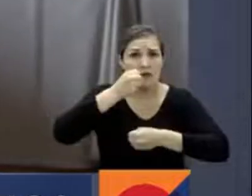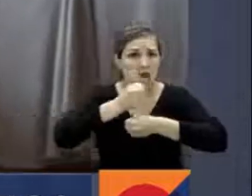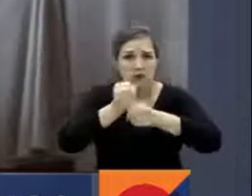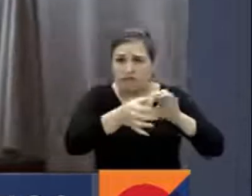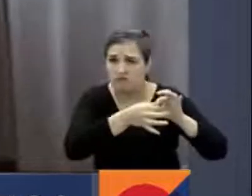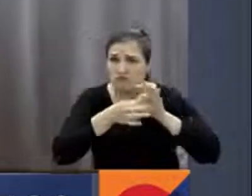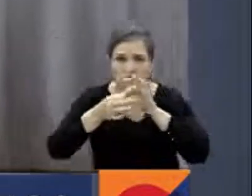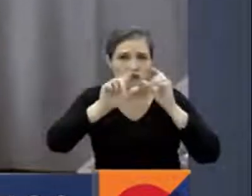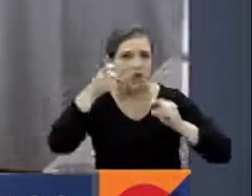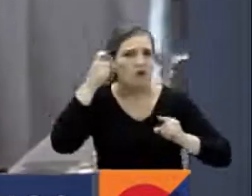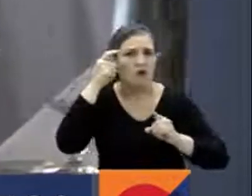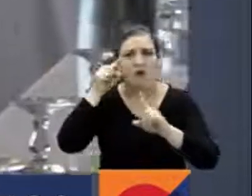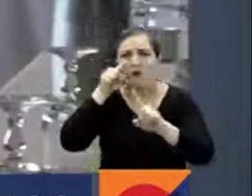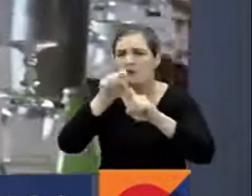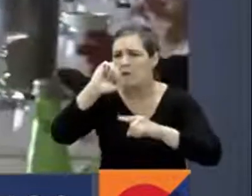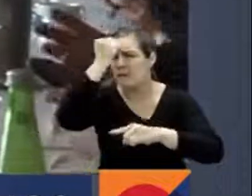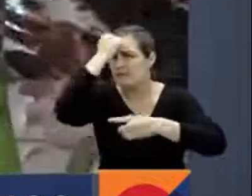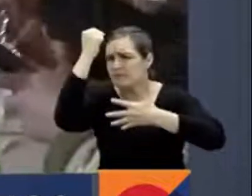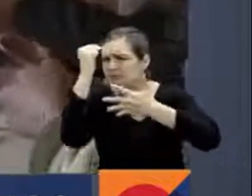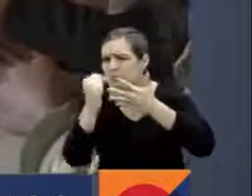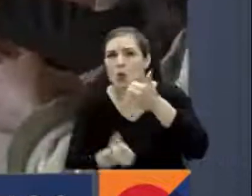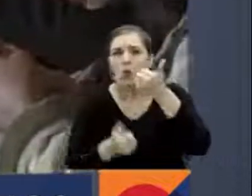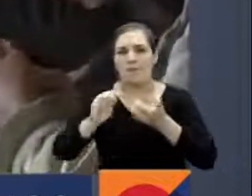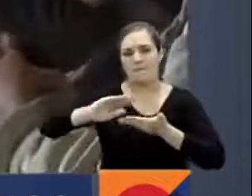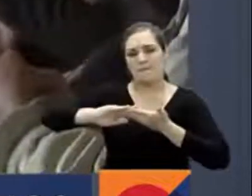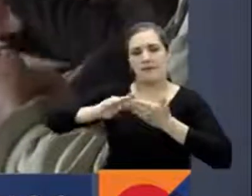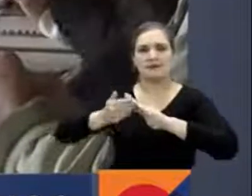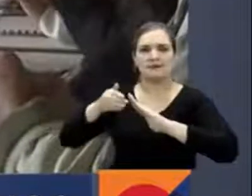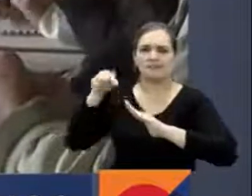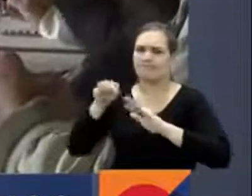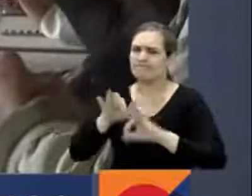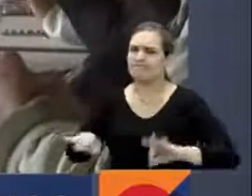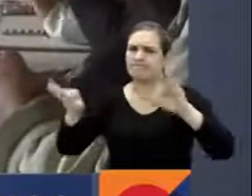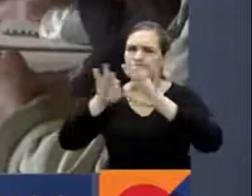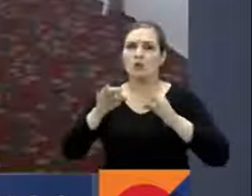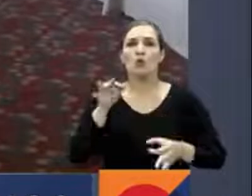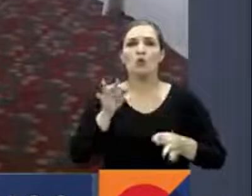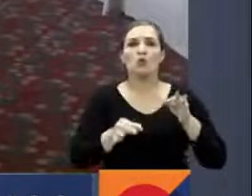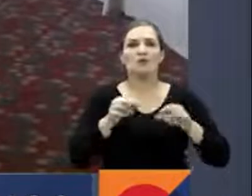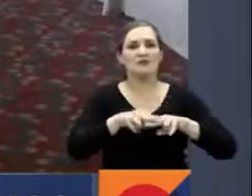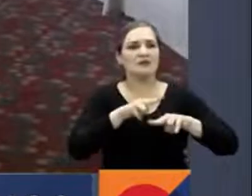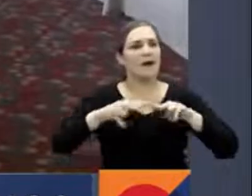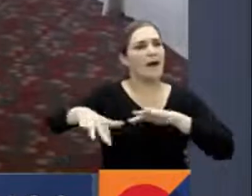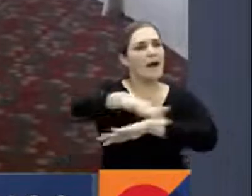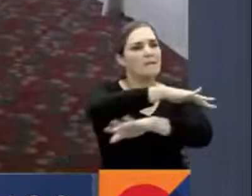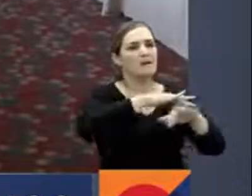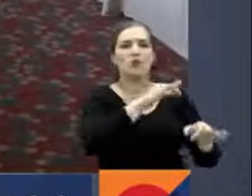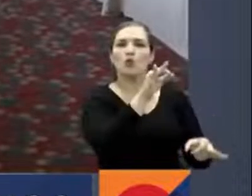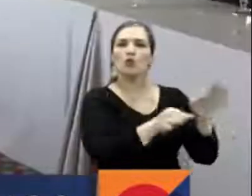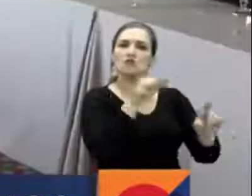muy fundamentales para ellos como lo son la paz, la justicia ambiental y la justicia social.